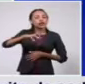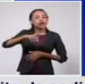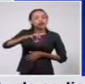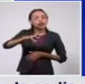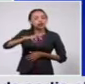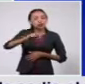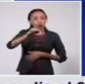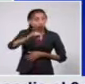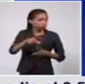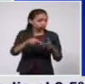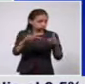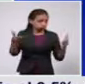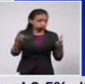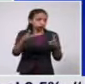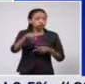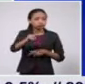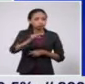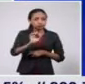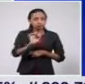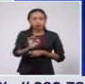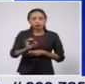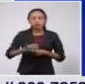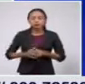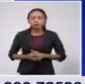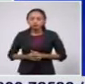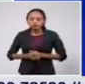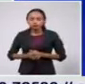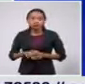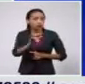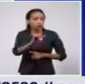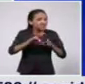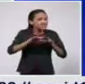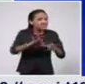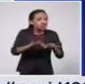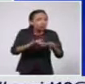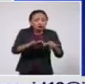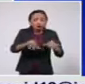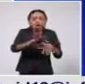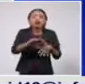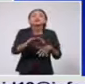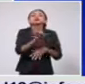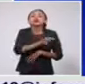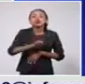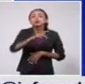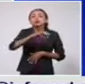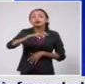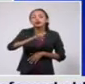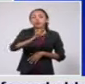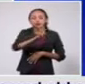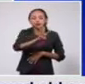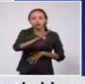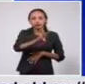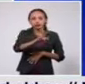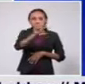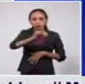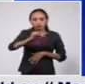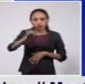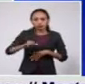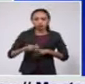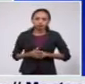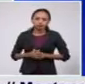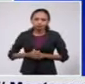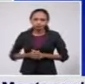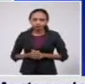además presenta la mayor transmisión de la enfermedad, 32 casos. Se diagnostican